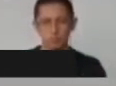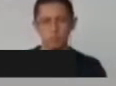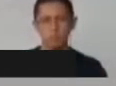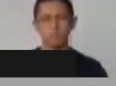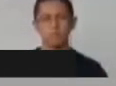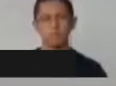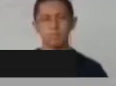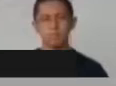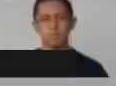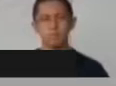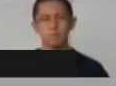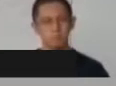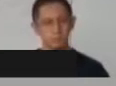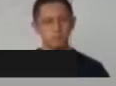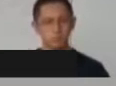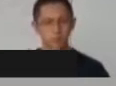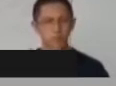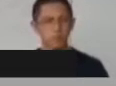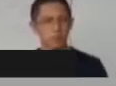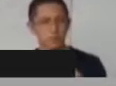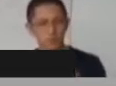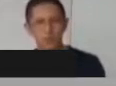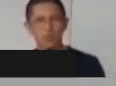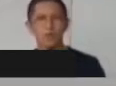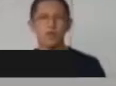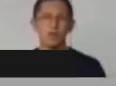números muy bajos, tanto de